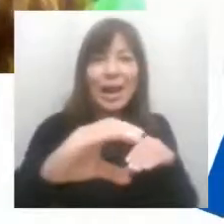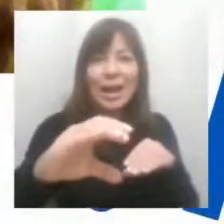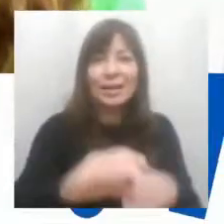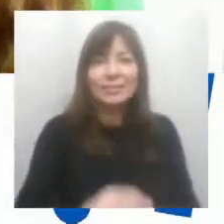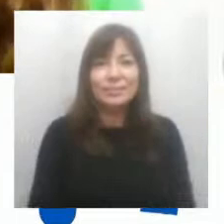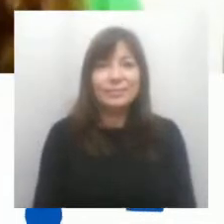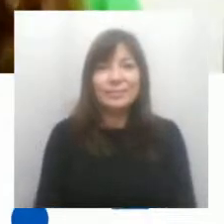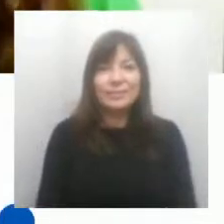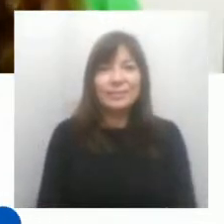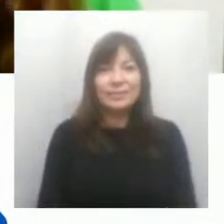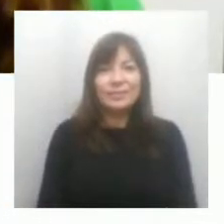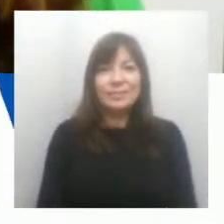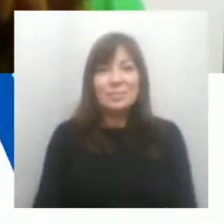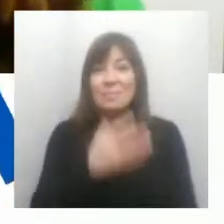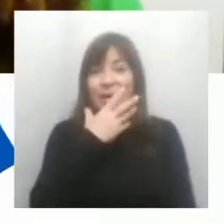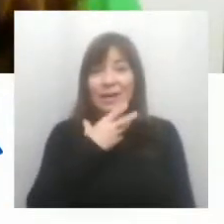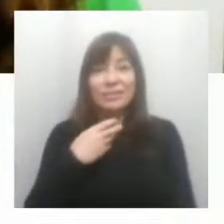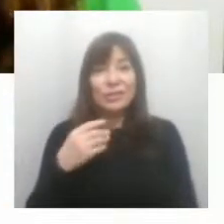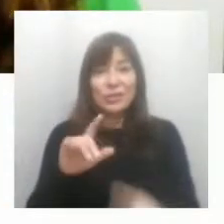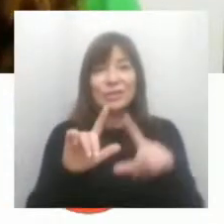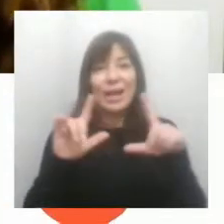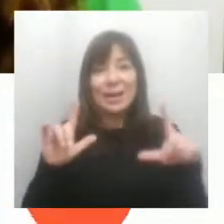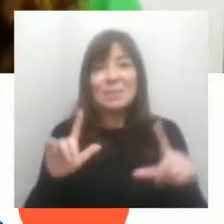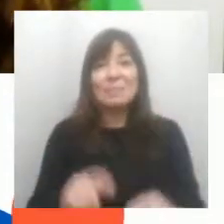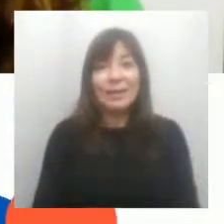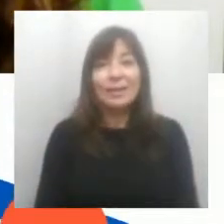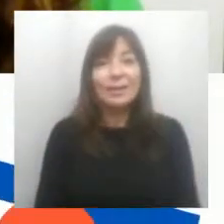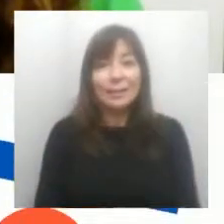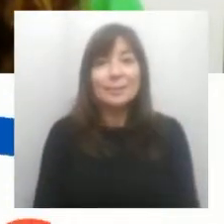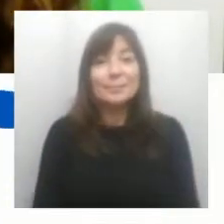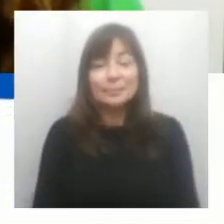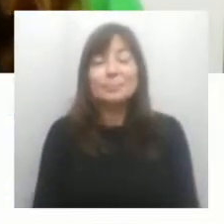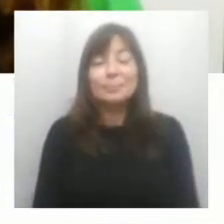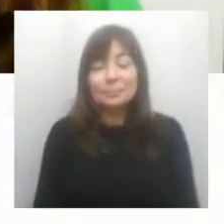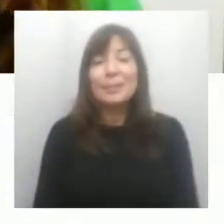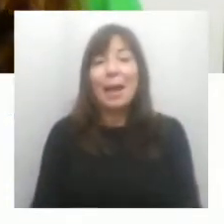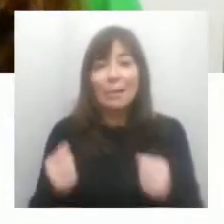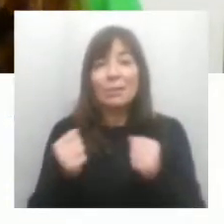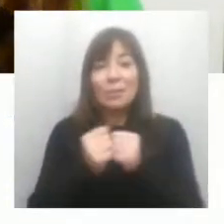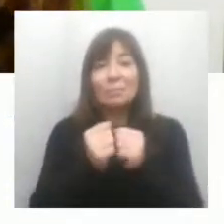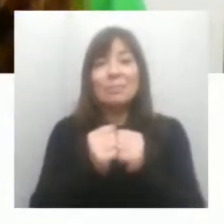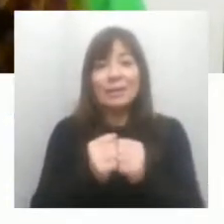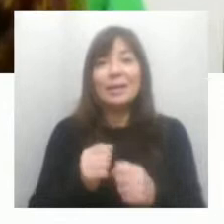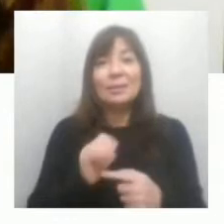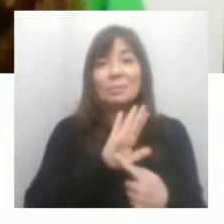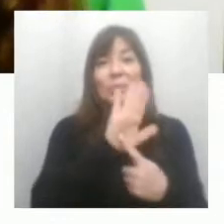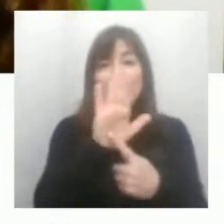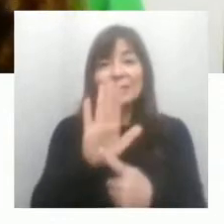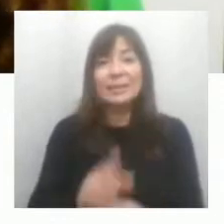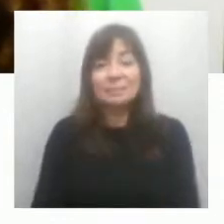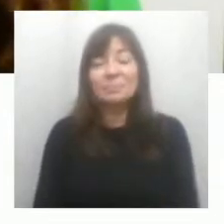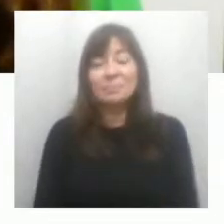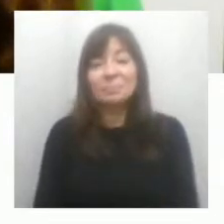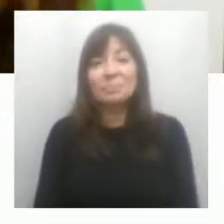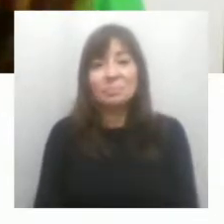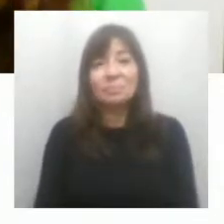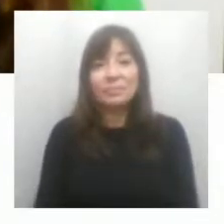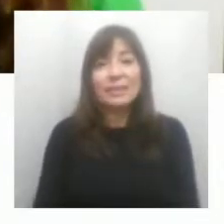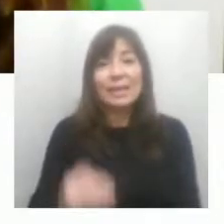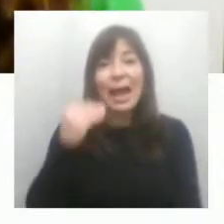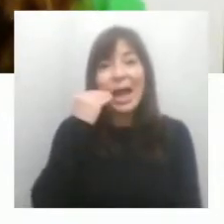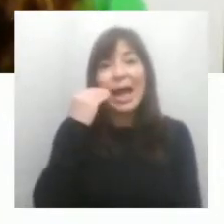Sí, maravillosas imágenes que nos están acompañando de la exhibición de túnel. Bueno, ya estamos